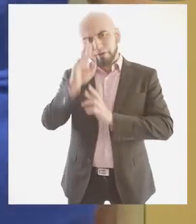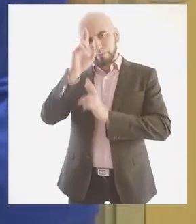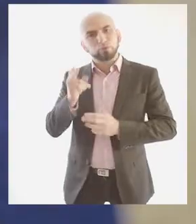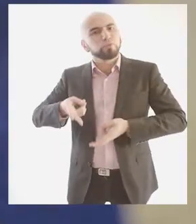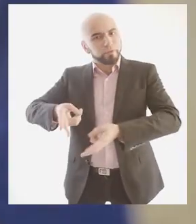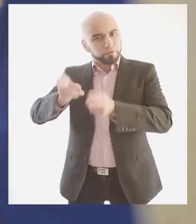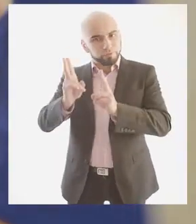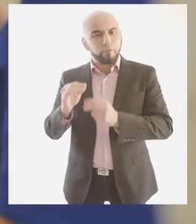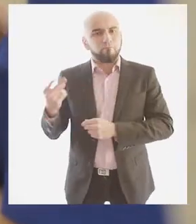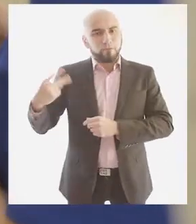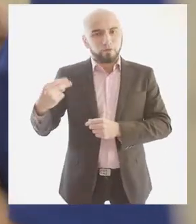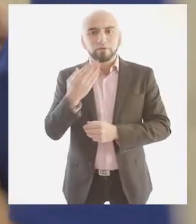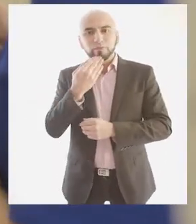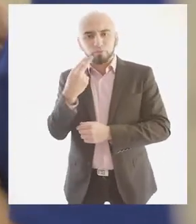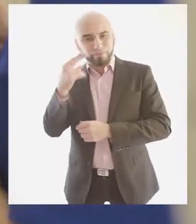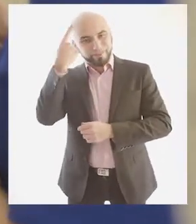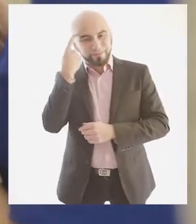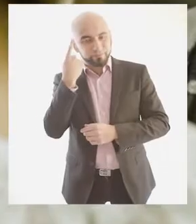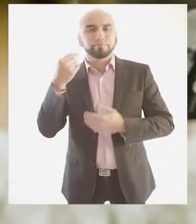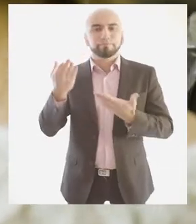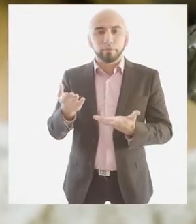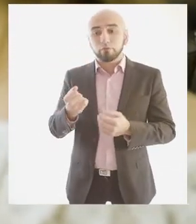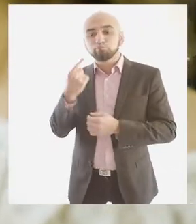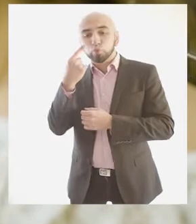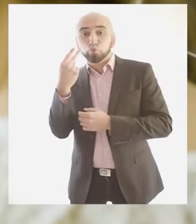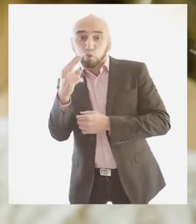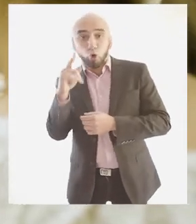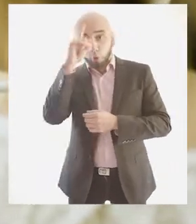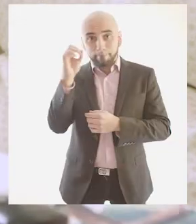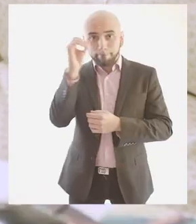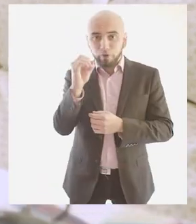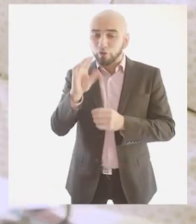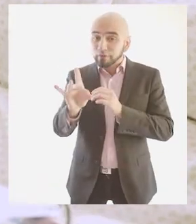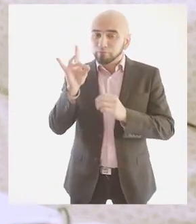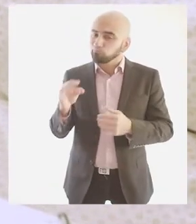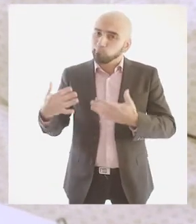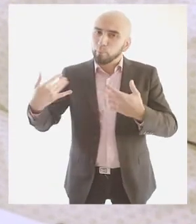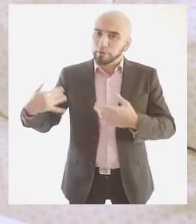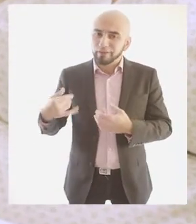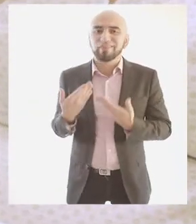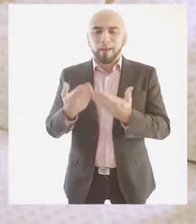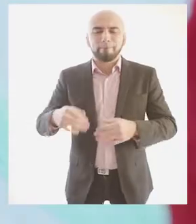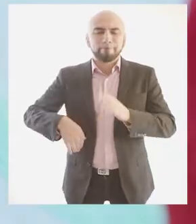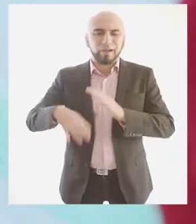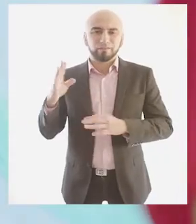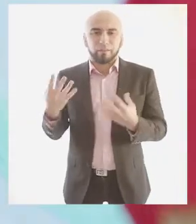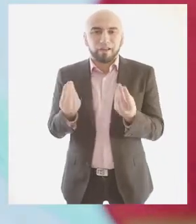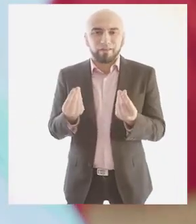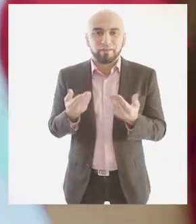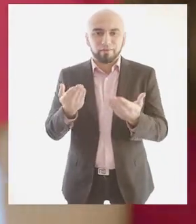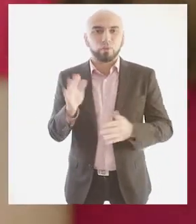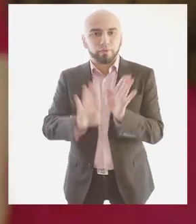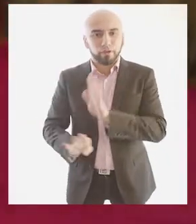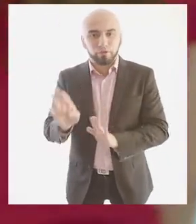sus derechos, valores y creencias. Considerará tu opinión en las decisiones, dando la máxima calidad en el cuidado continuo, a pesar